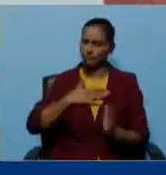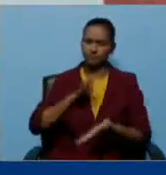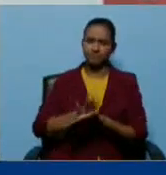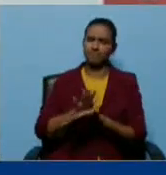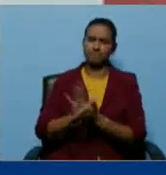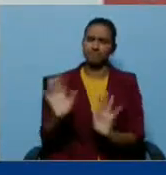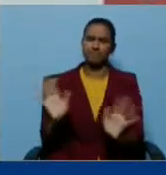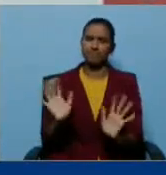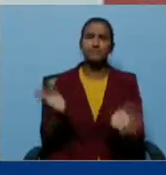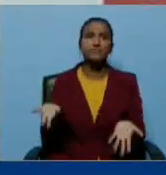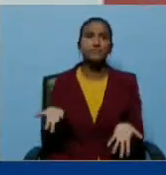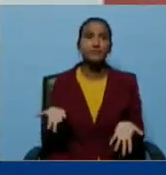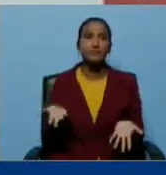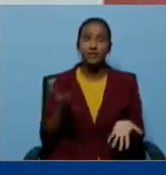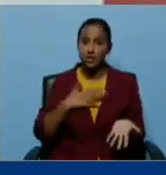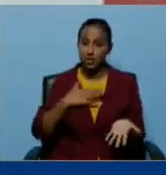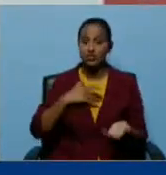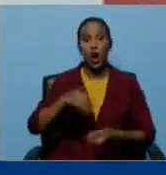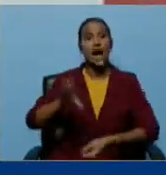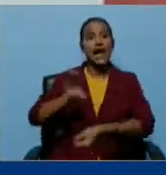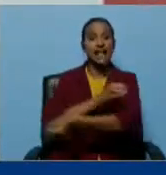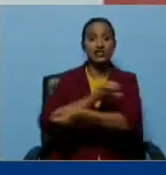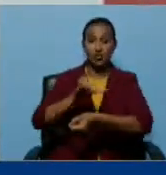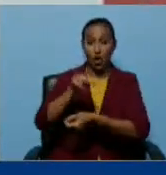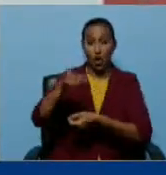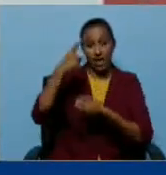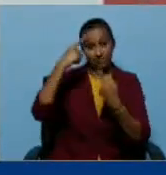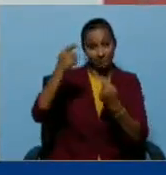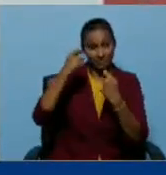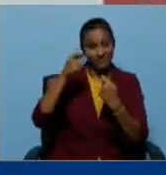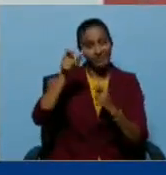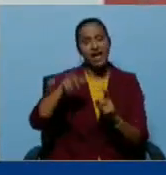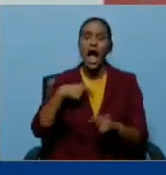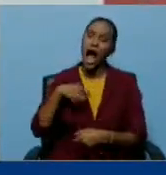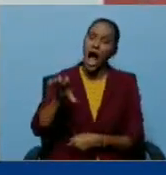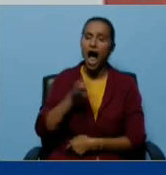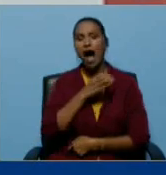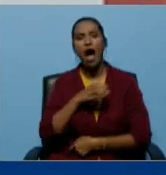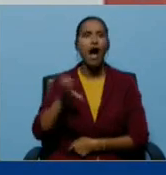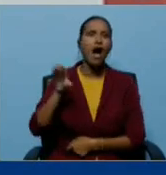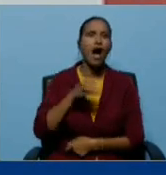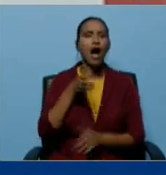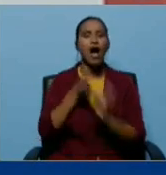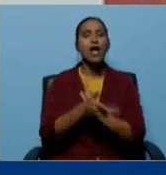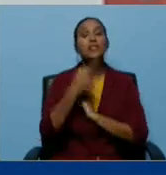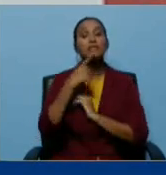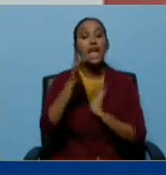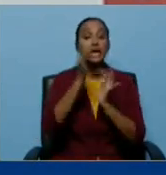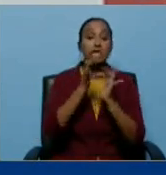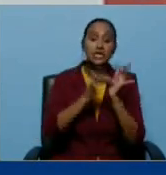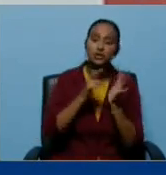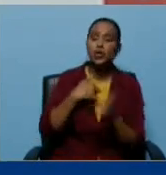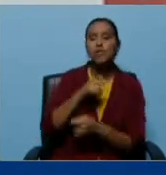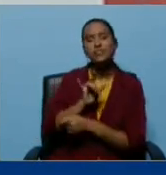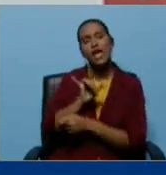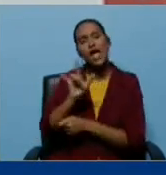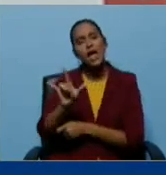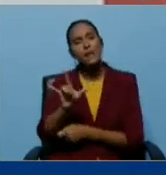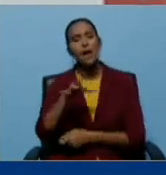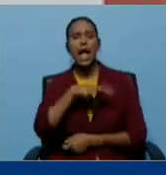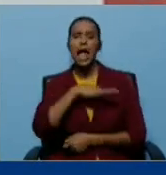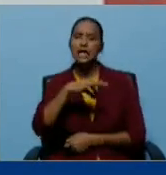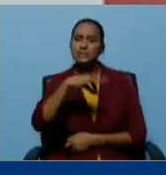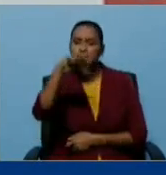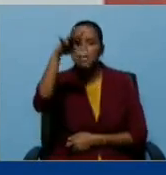Y frente a él le canté varias canciones. Le canté, Cristo te ama en espíritu